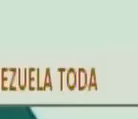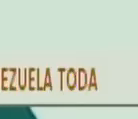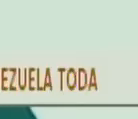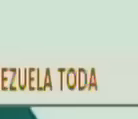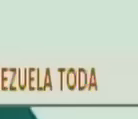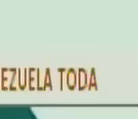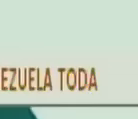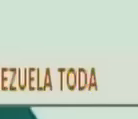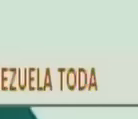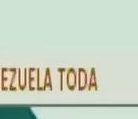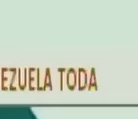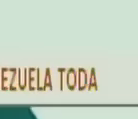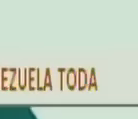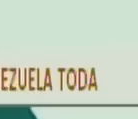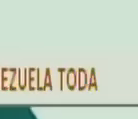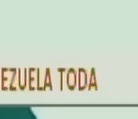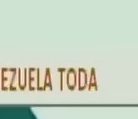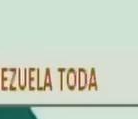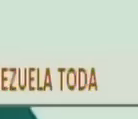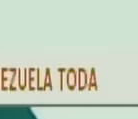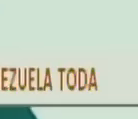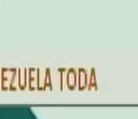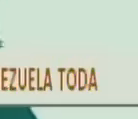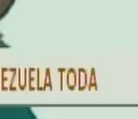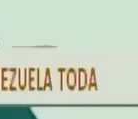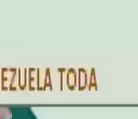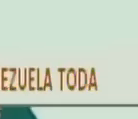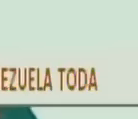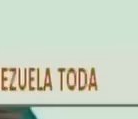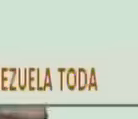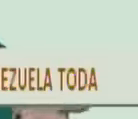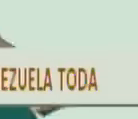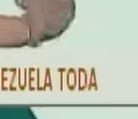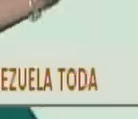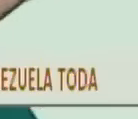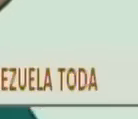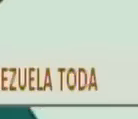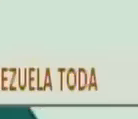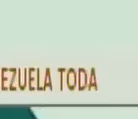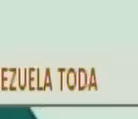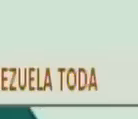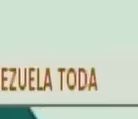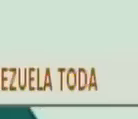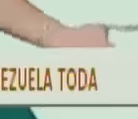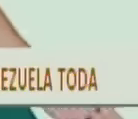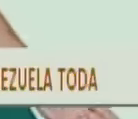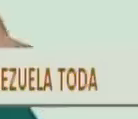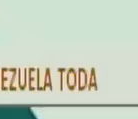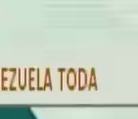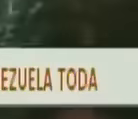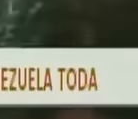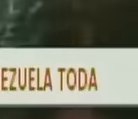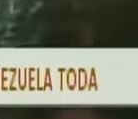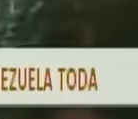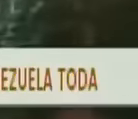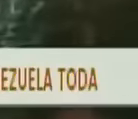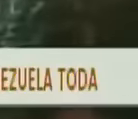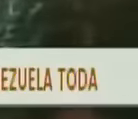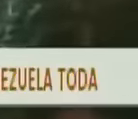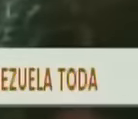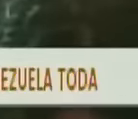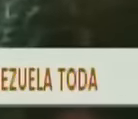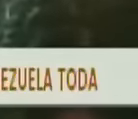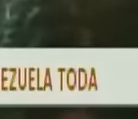de conversación. Y es por eso que la juventud hemos visto ya como hay tres canciones en la calle acerca